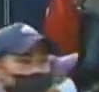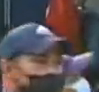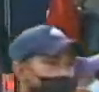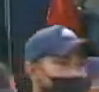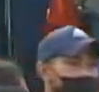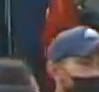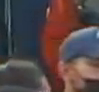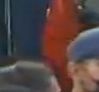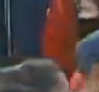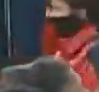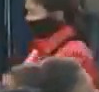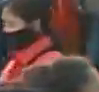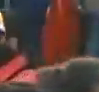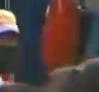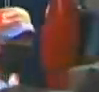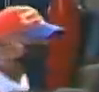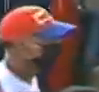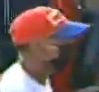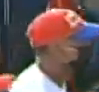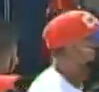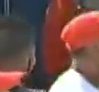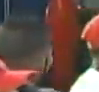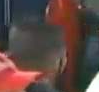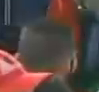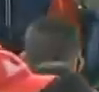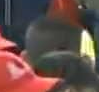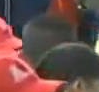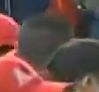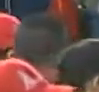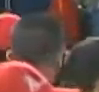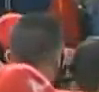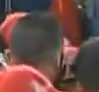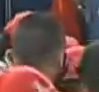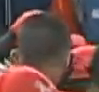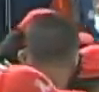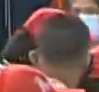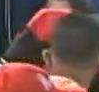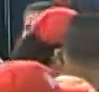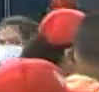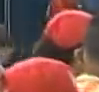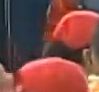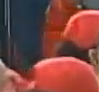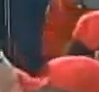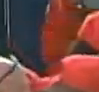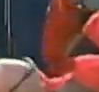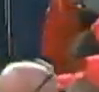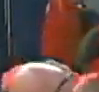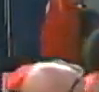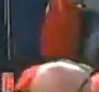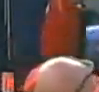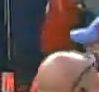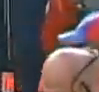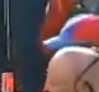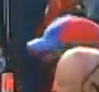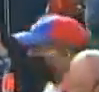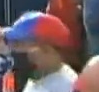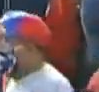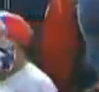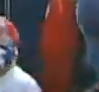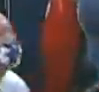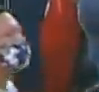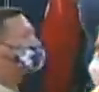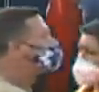Estado. Con este resumen, nosotros vamos a despedir esta cita histórica que se da al pueblo de Venezuela en el Palacio